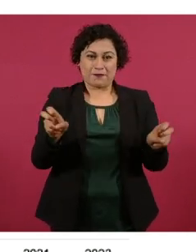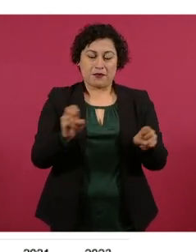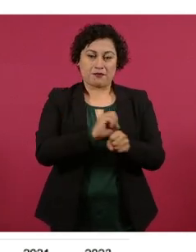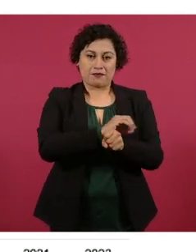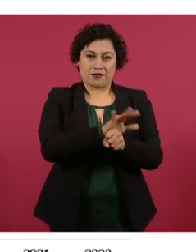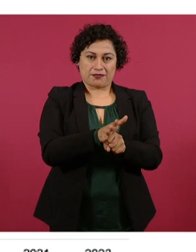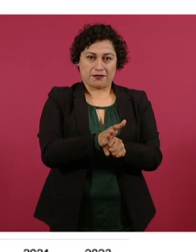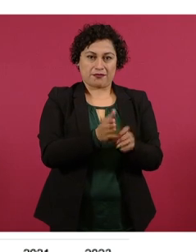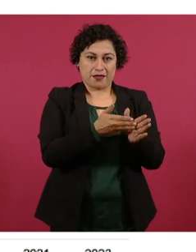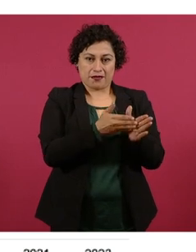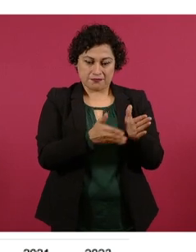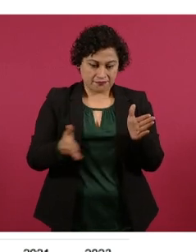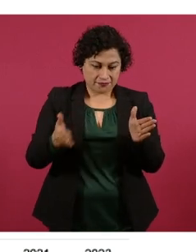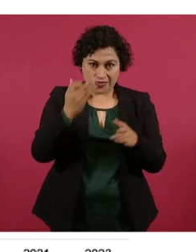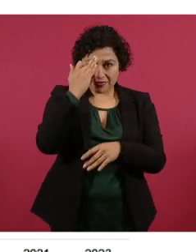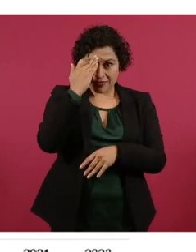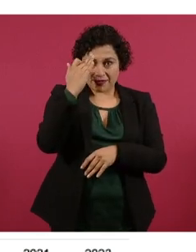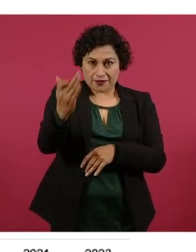de la deuda.